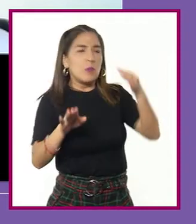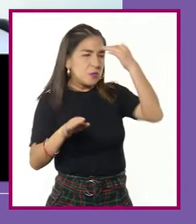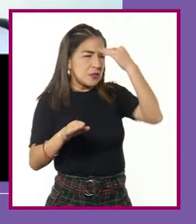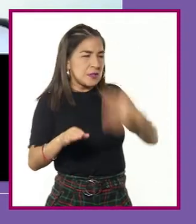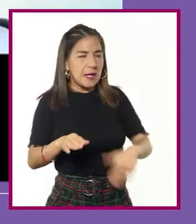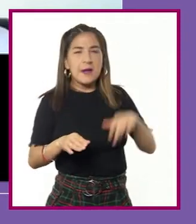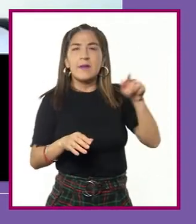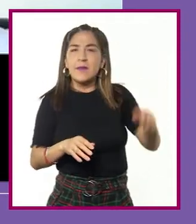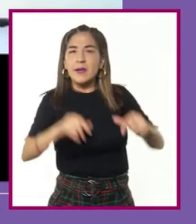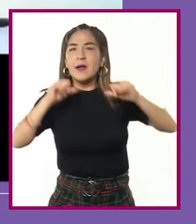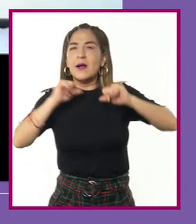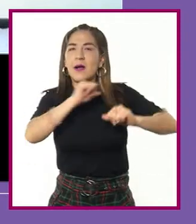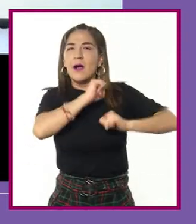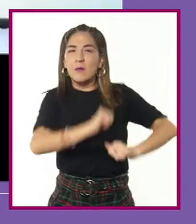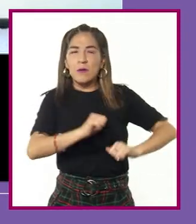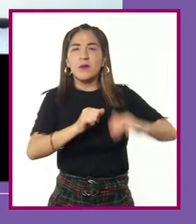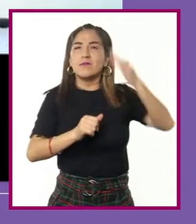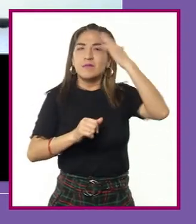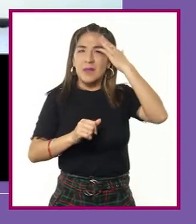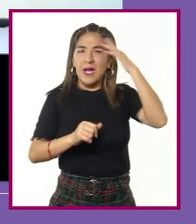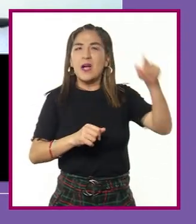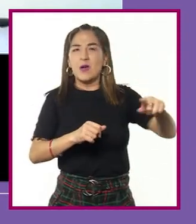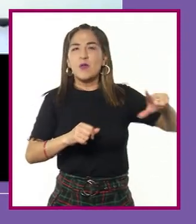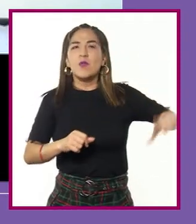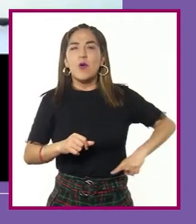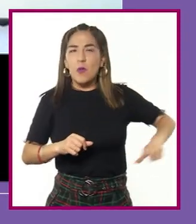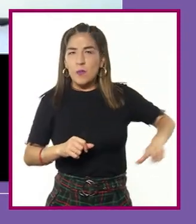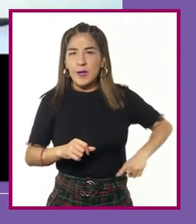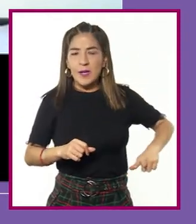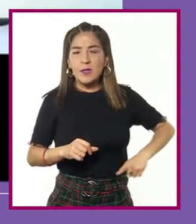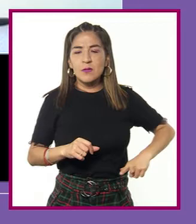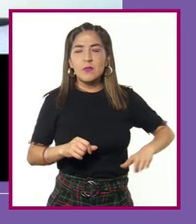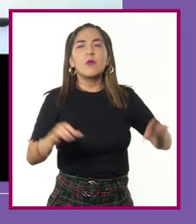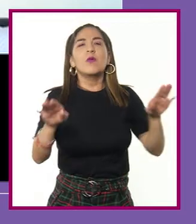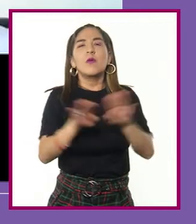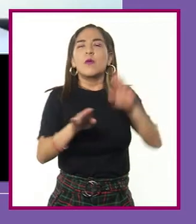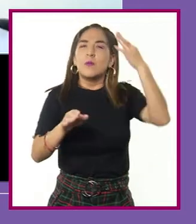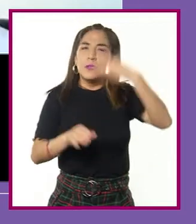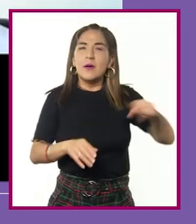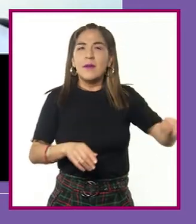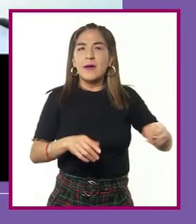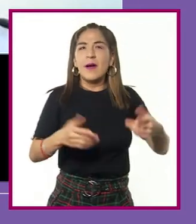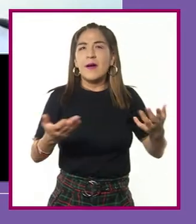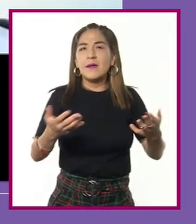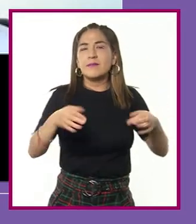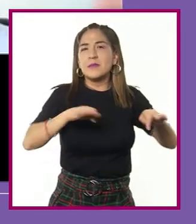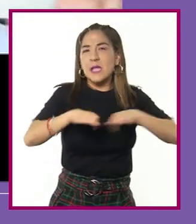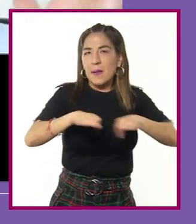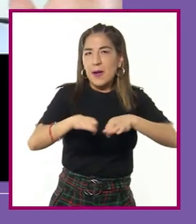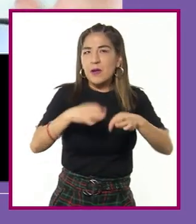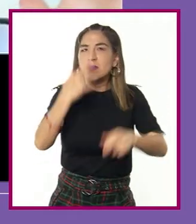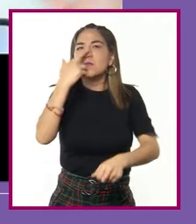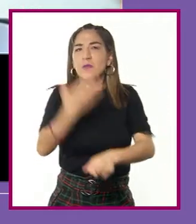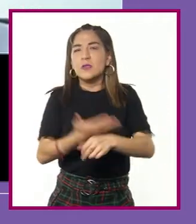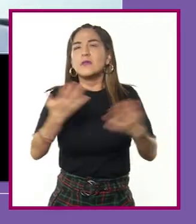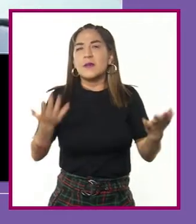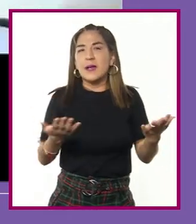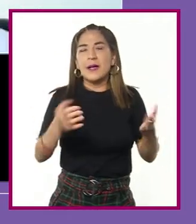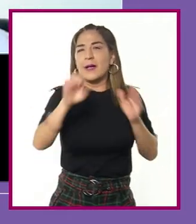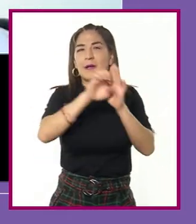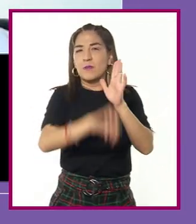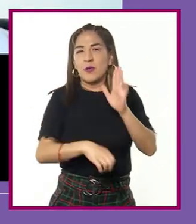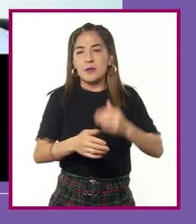autoridad o un representante, por ejemplo, del gobierno y del Estado, cómo sabe cuáles son sus facultades? Recordemos que cuando una persona